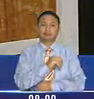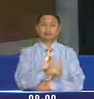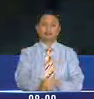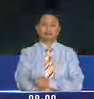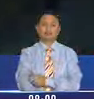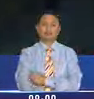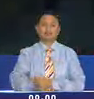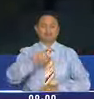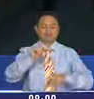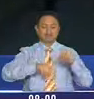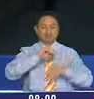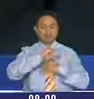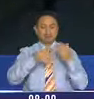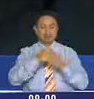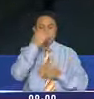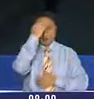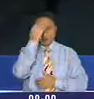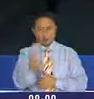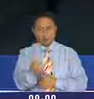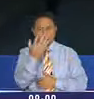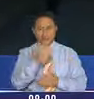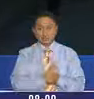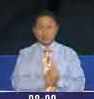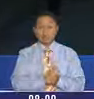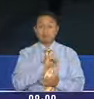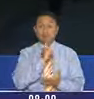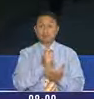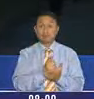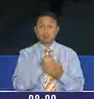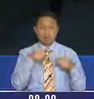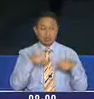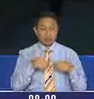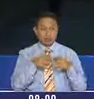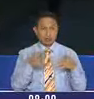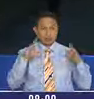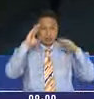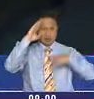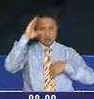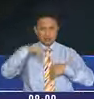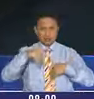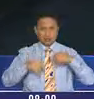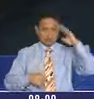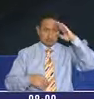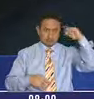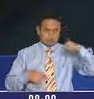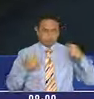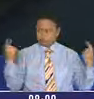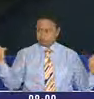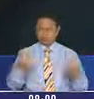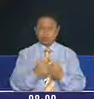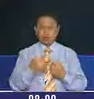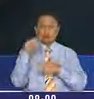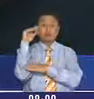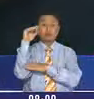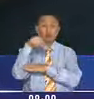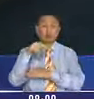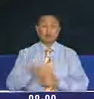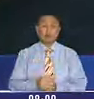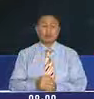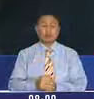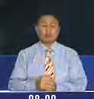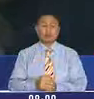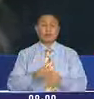En casa, muy buenos días. Así es, un gran despliegue ha implementado la Policía Nacional aquí en el sector de San Roque, en